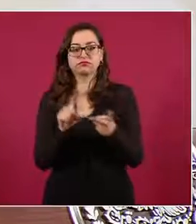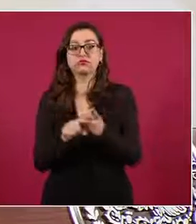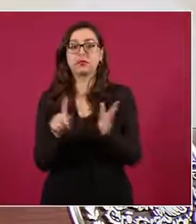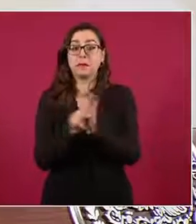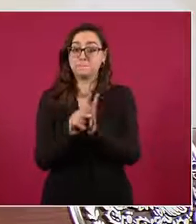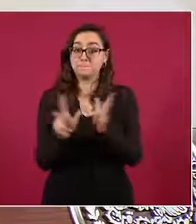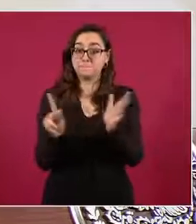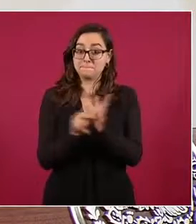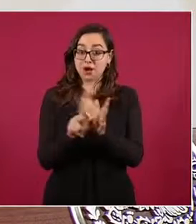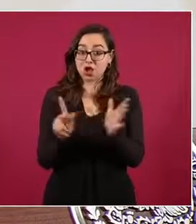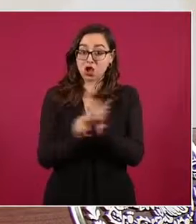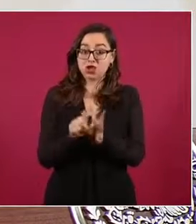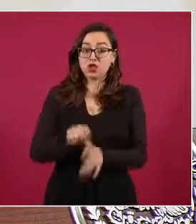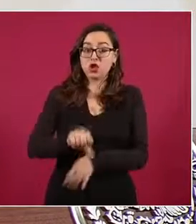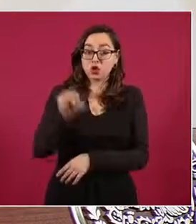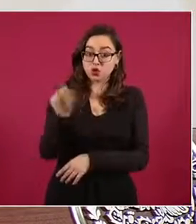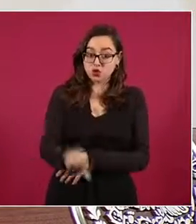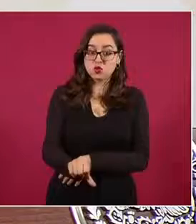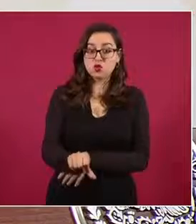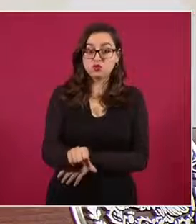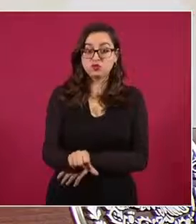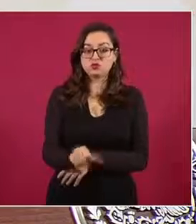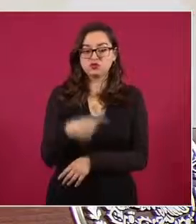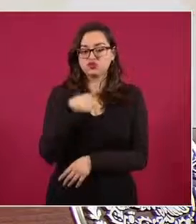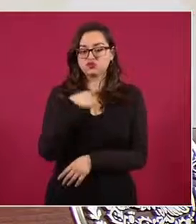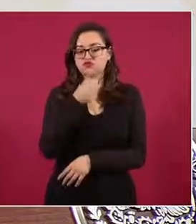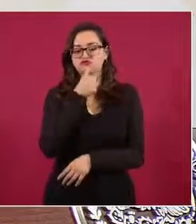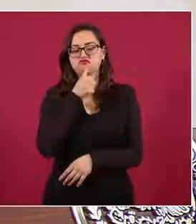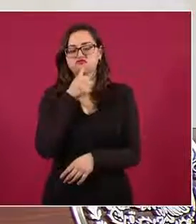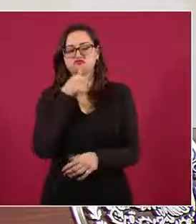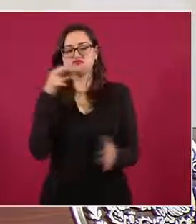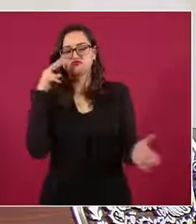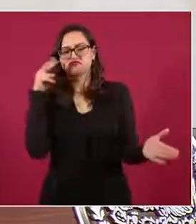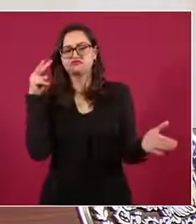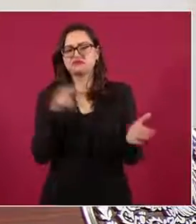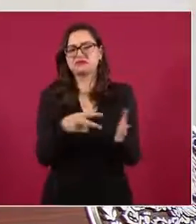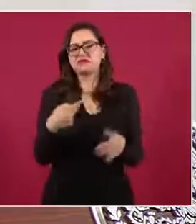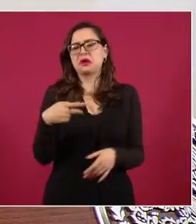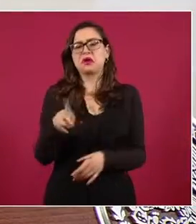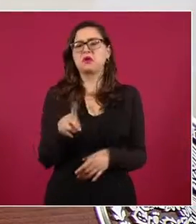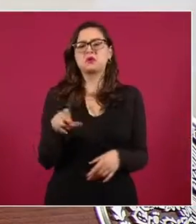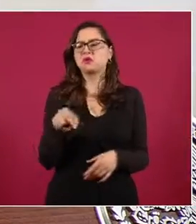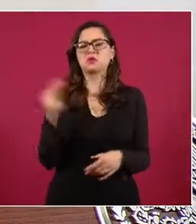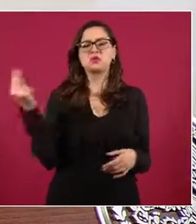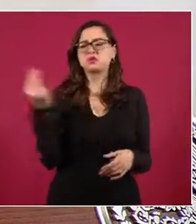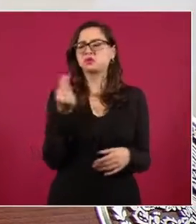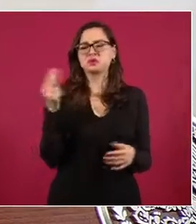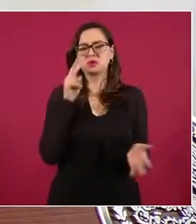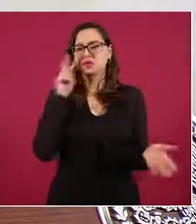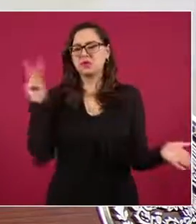no los he visto, pero no hace falta.